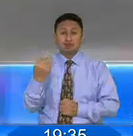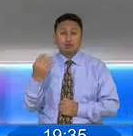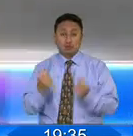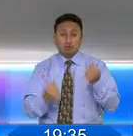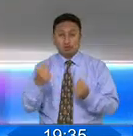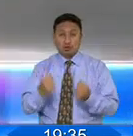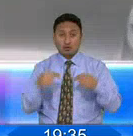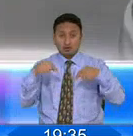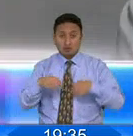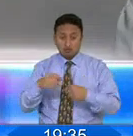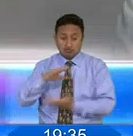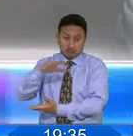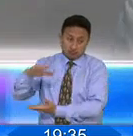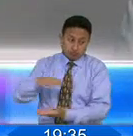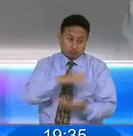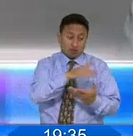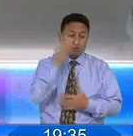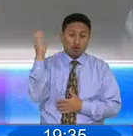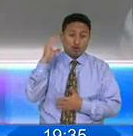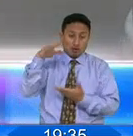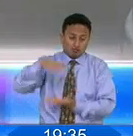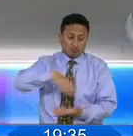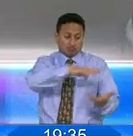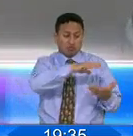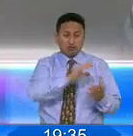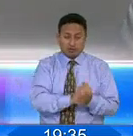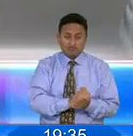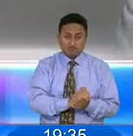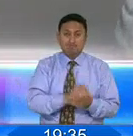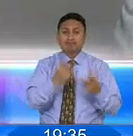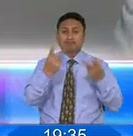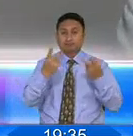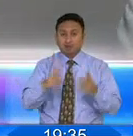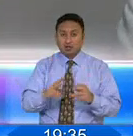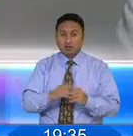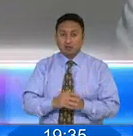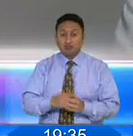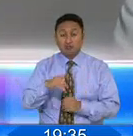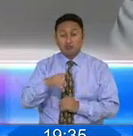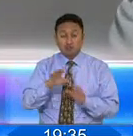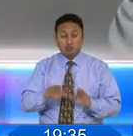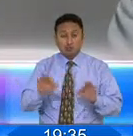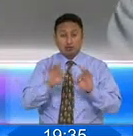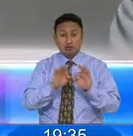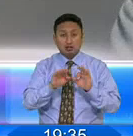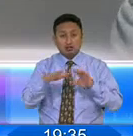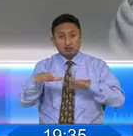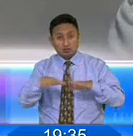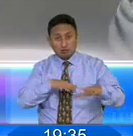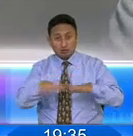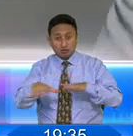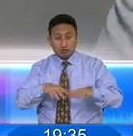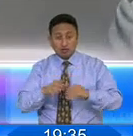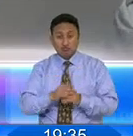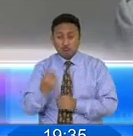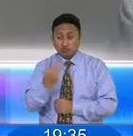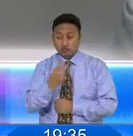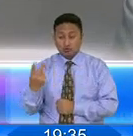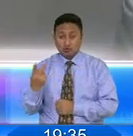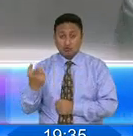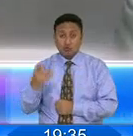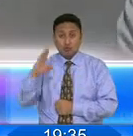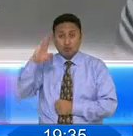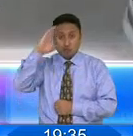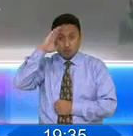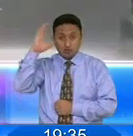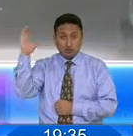fueron integrados al vecino país y de igual forma también recalcar que es un trabajo en la Comifron con las